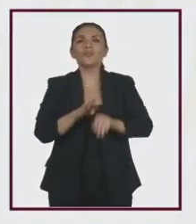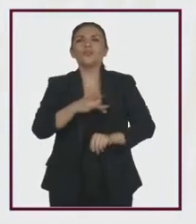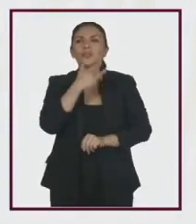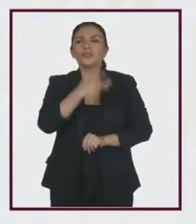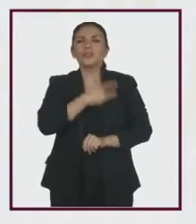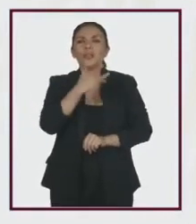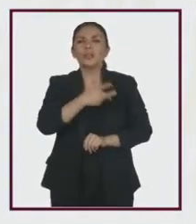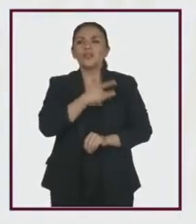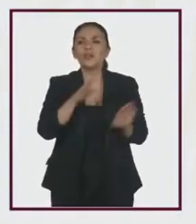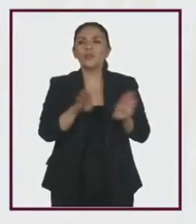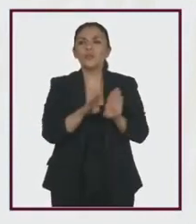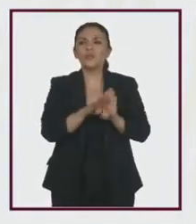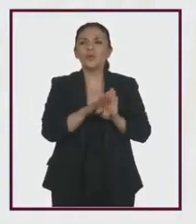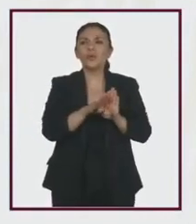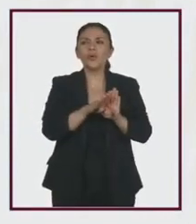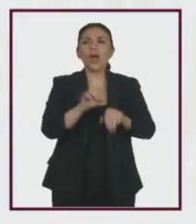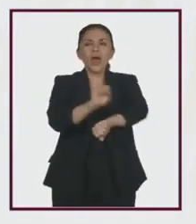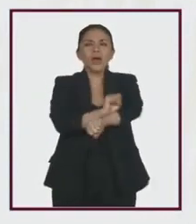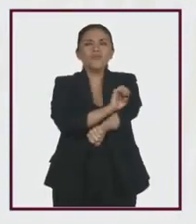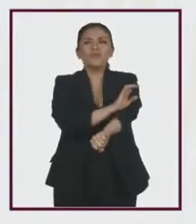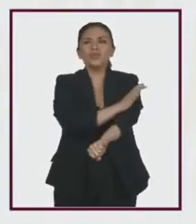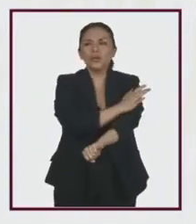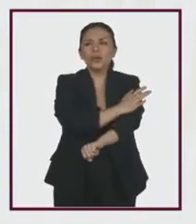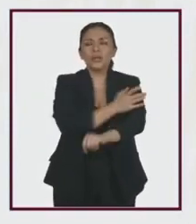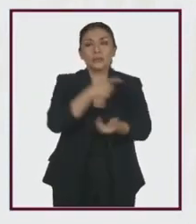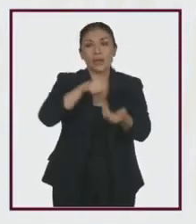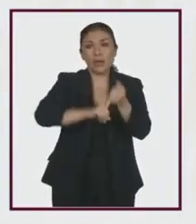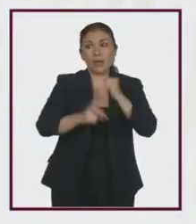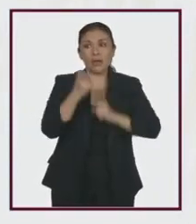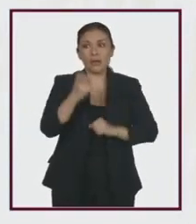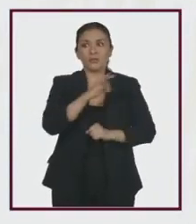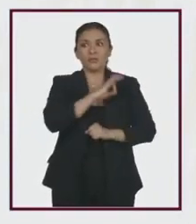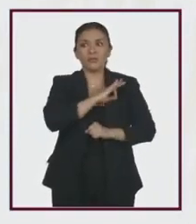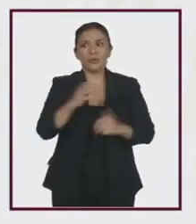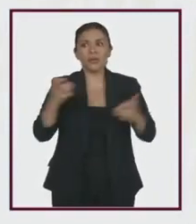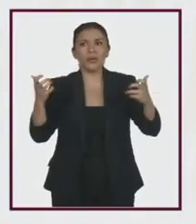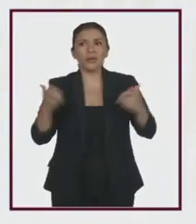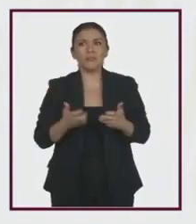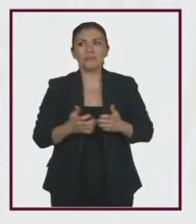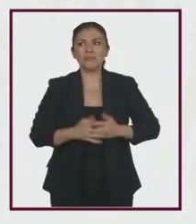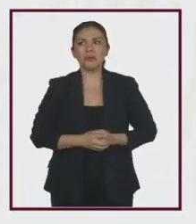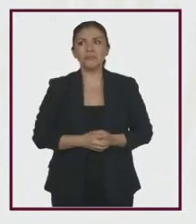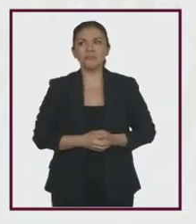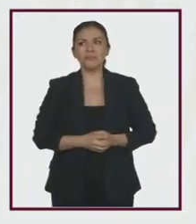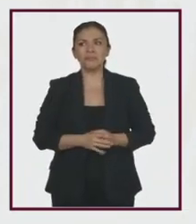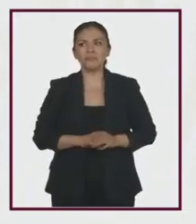diferentes emociones, y de esta forma vamos a llevar a